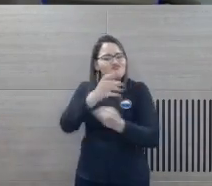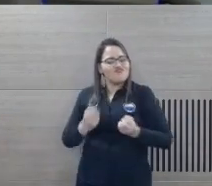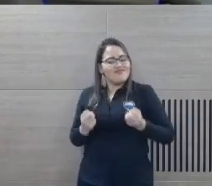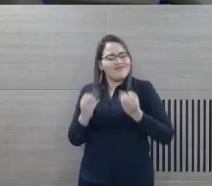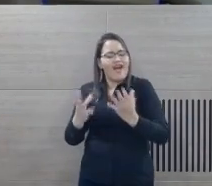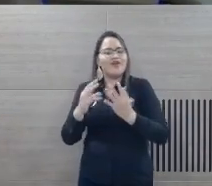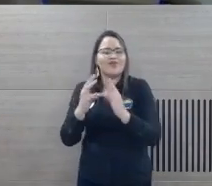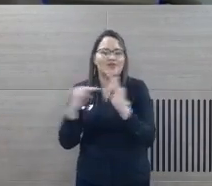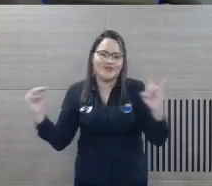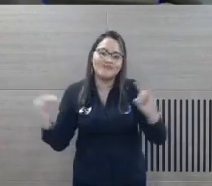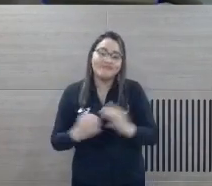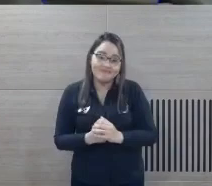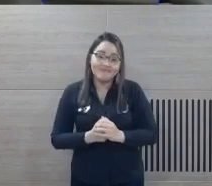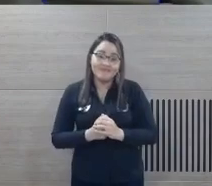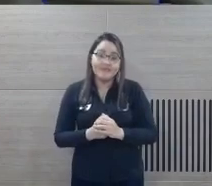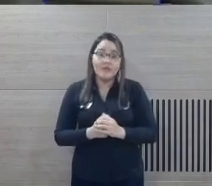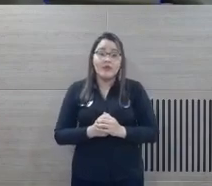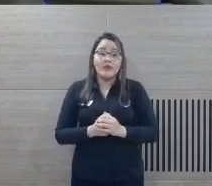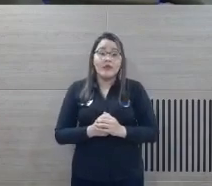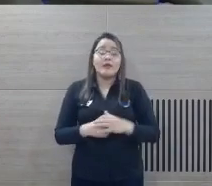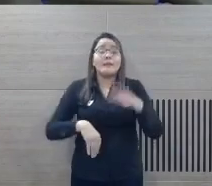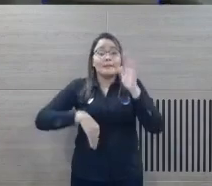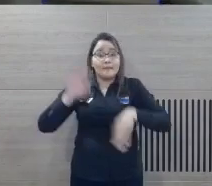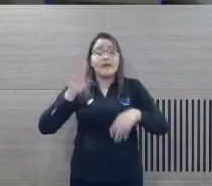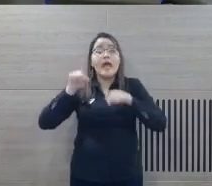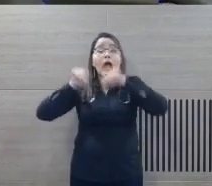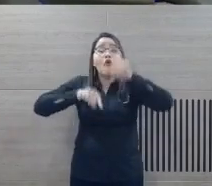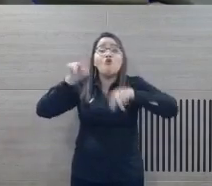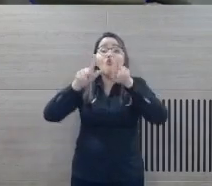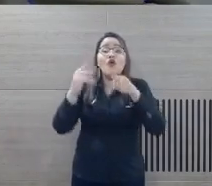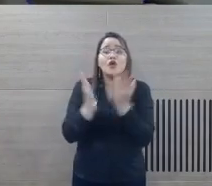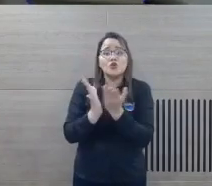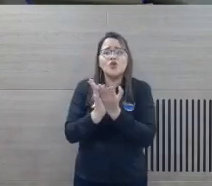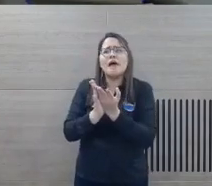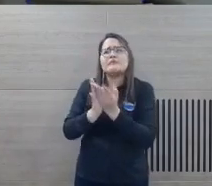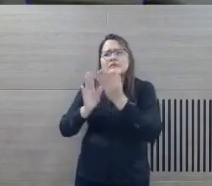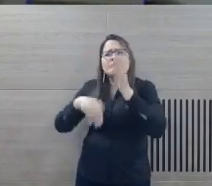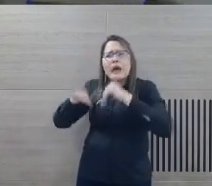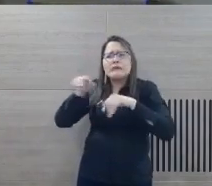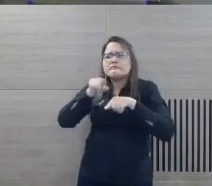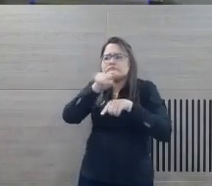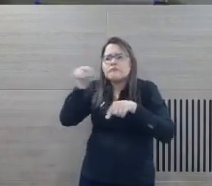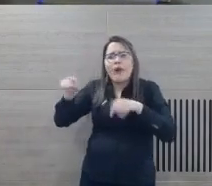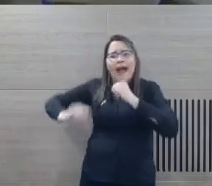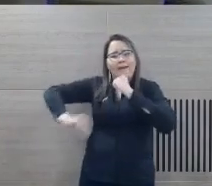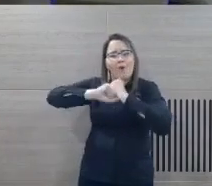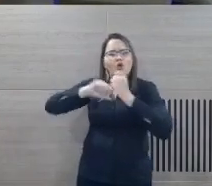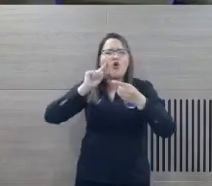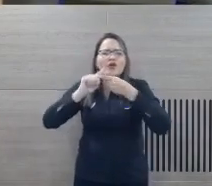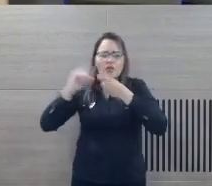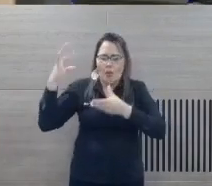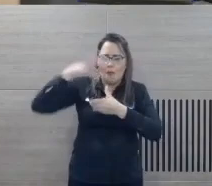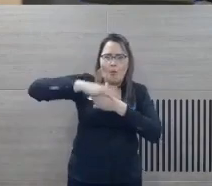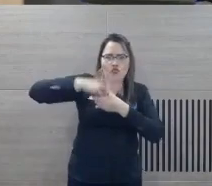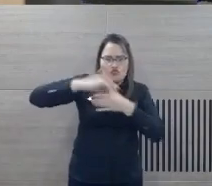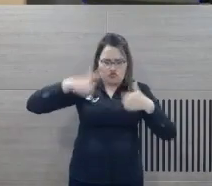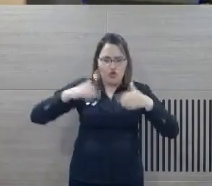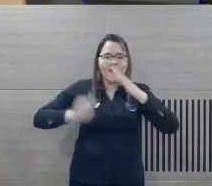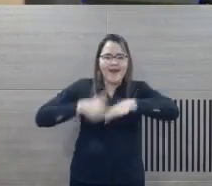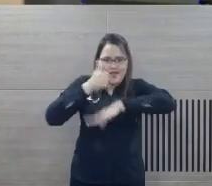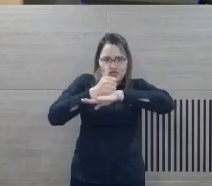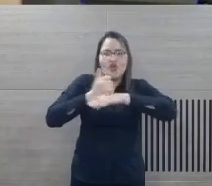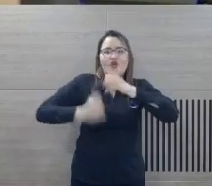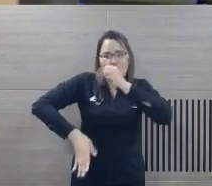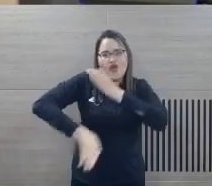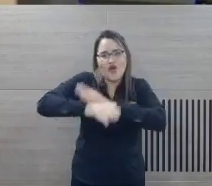me apoyaron para continuar siendo su rector, muchas gracias. A quienes no pudieron hacerlo también y a quienes no también, porque seguiré trabajando por todos ustedes